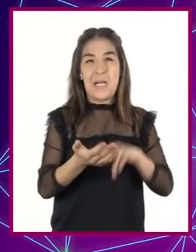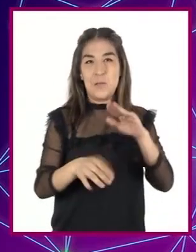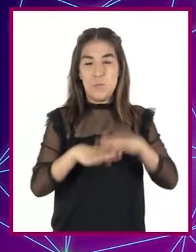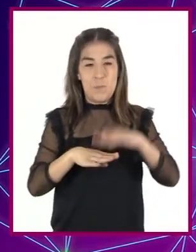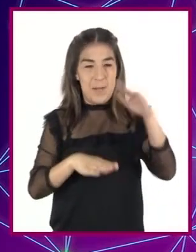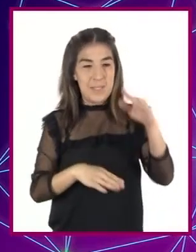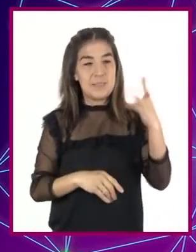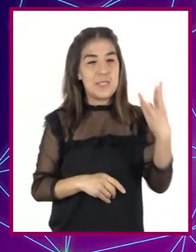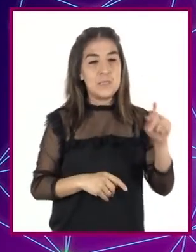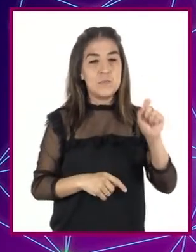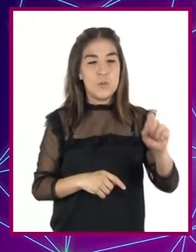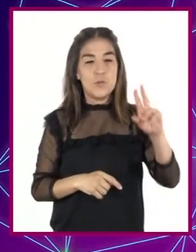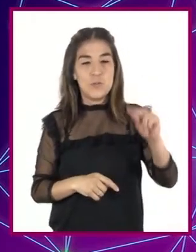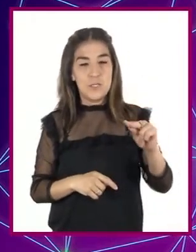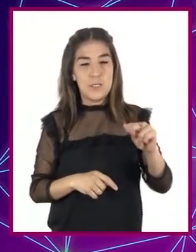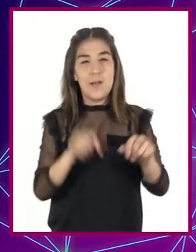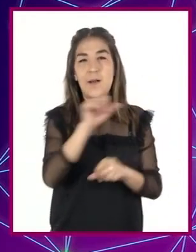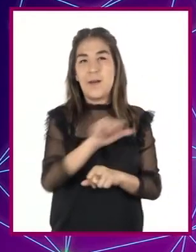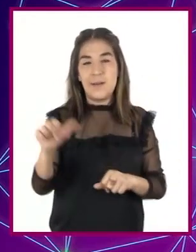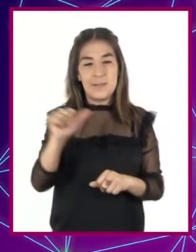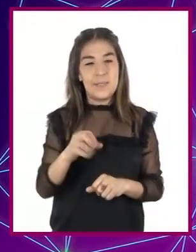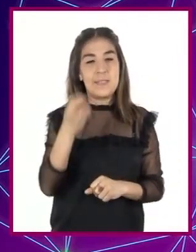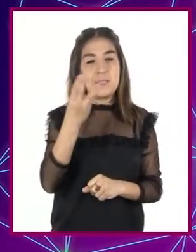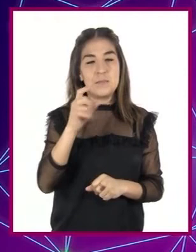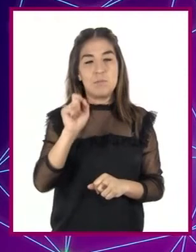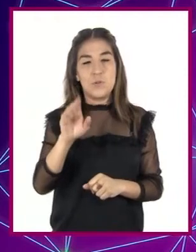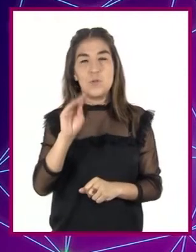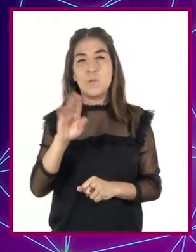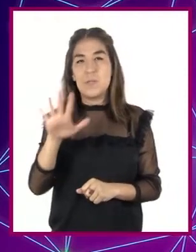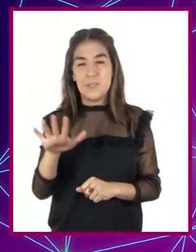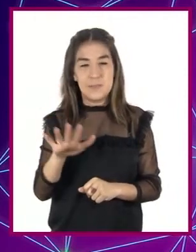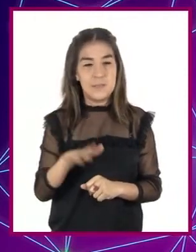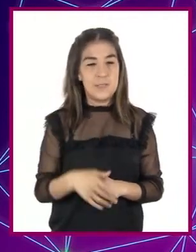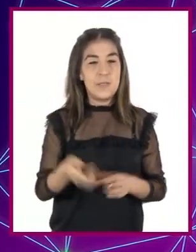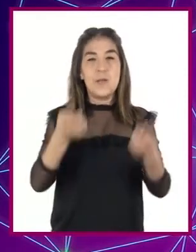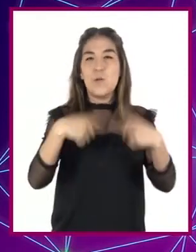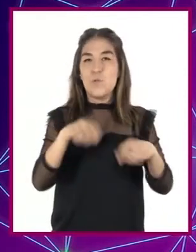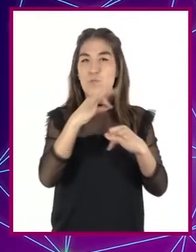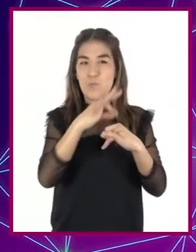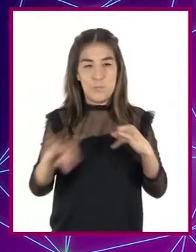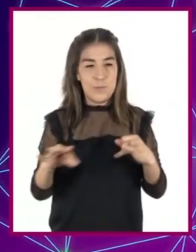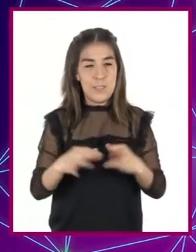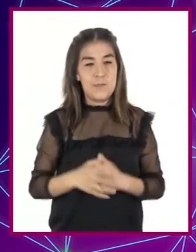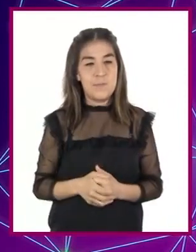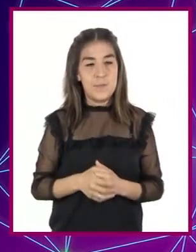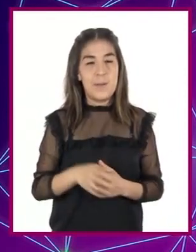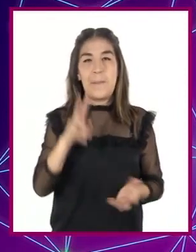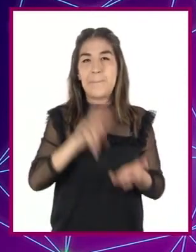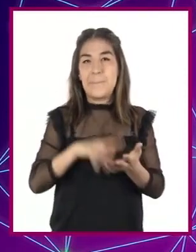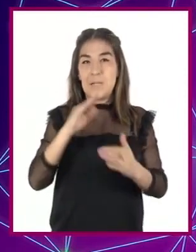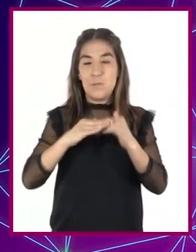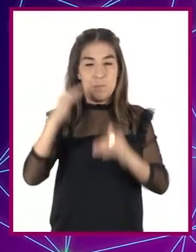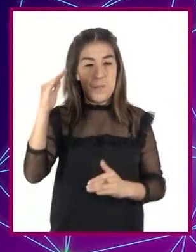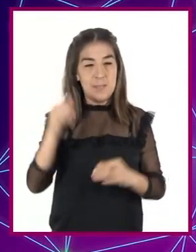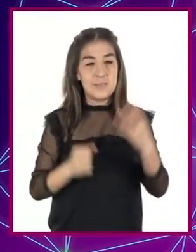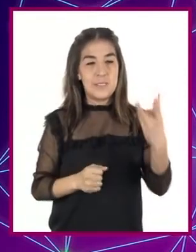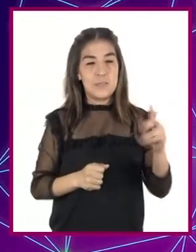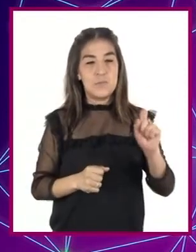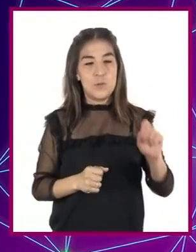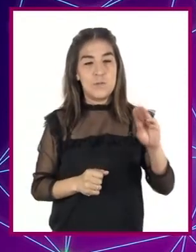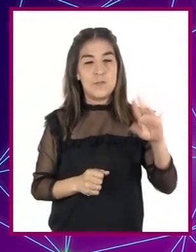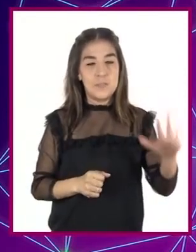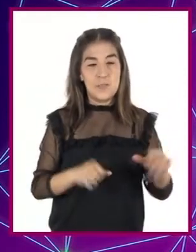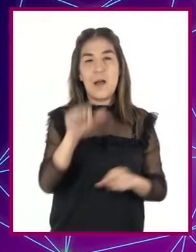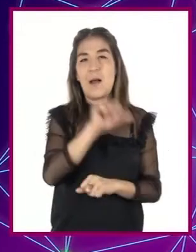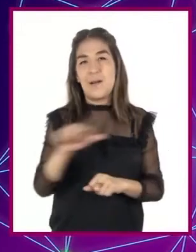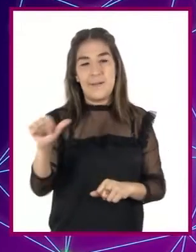mayores que 3.80 hasta 3.95. Y el último intervalo, de valores mayores que